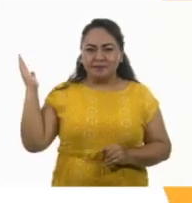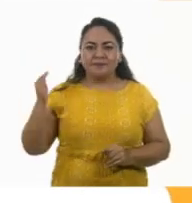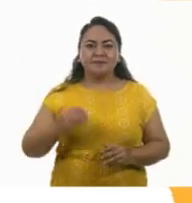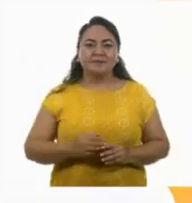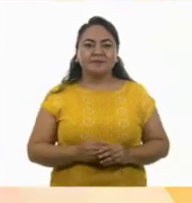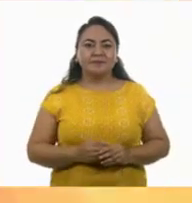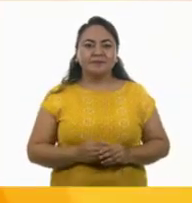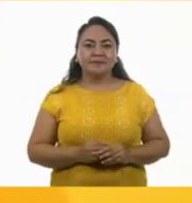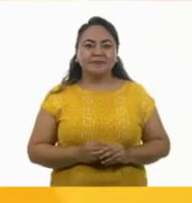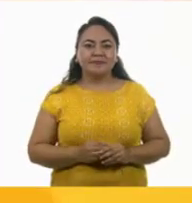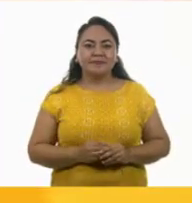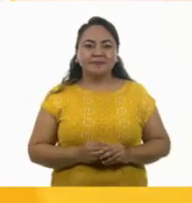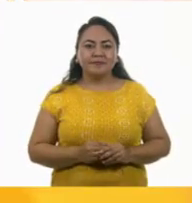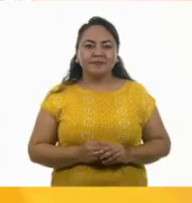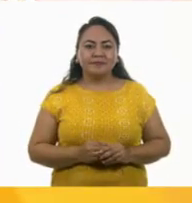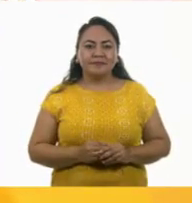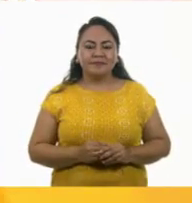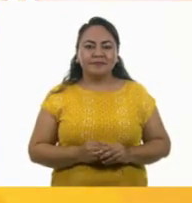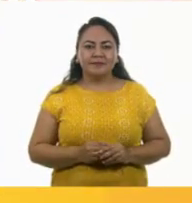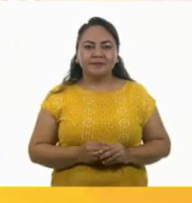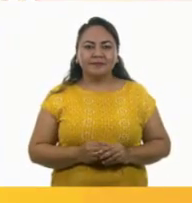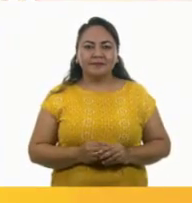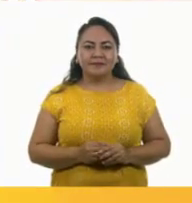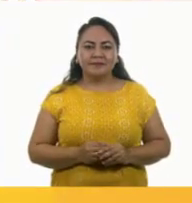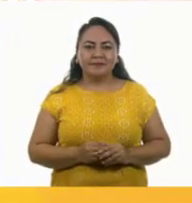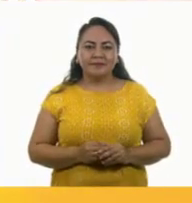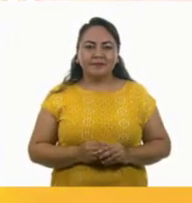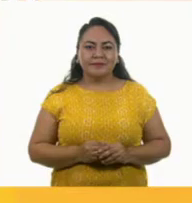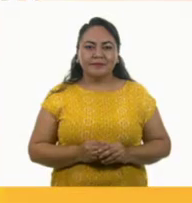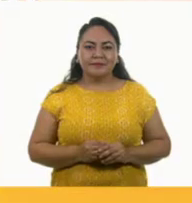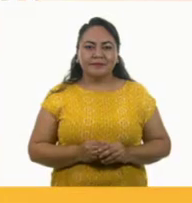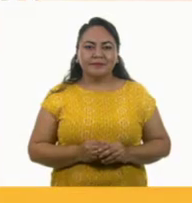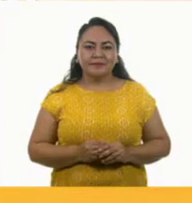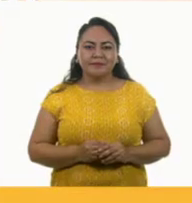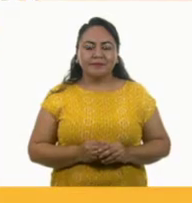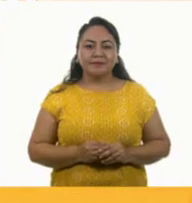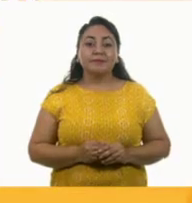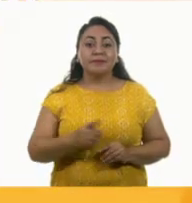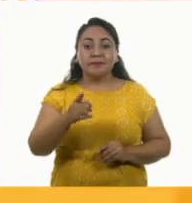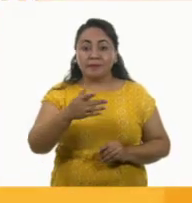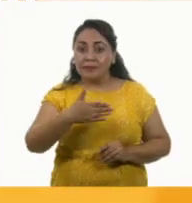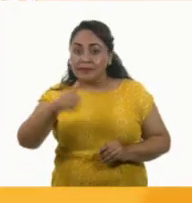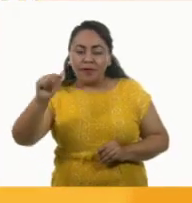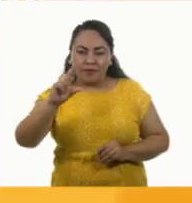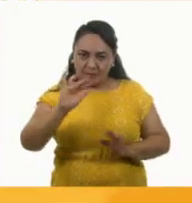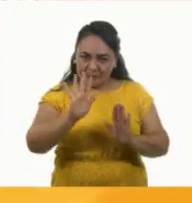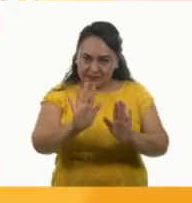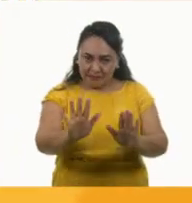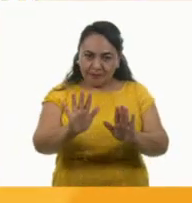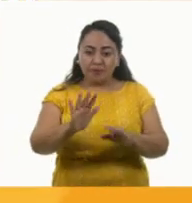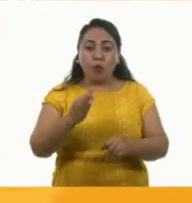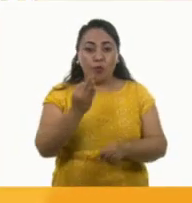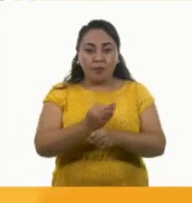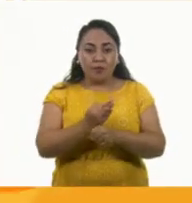aprendeencasa.sep.gob.mx. No se muevan de su lugar porque viene algo muy importante.